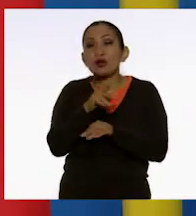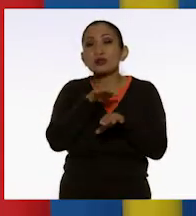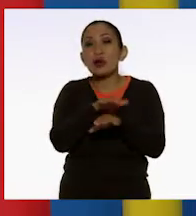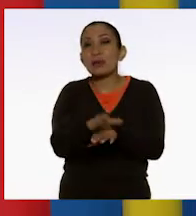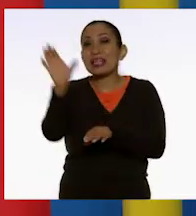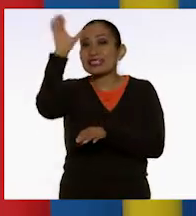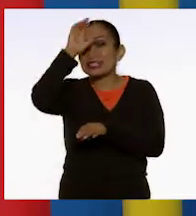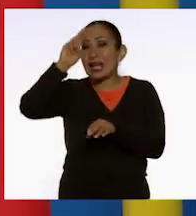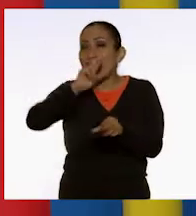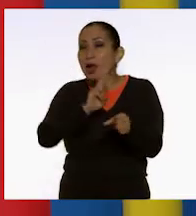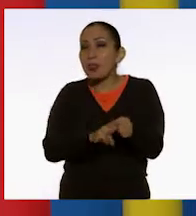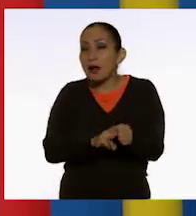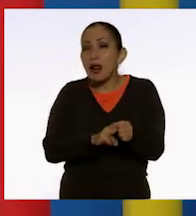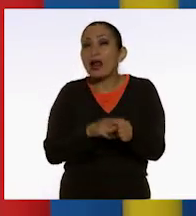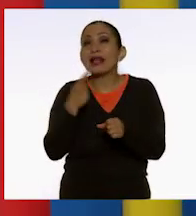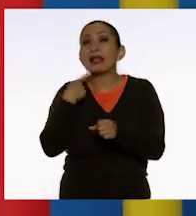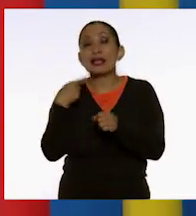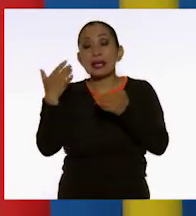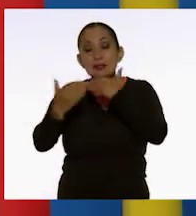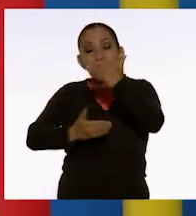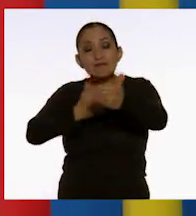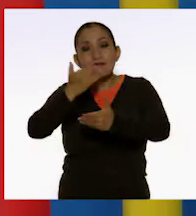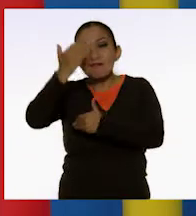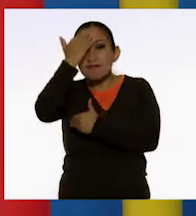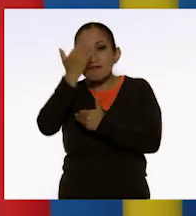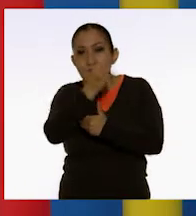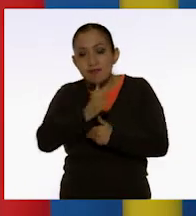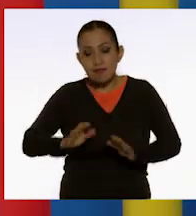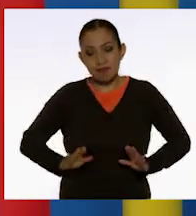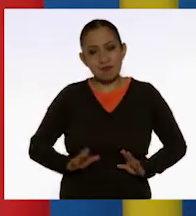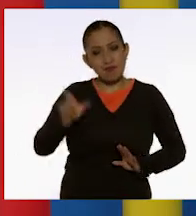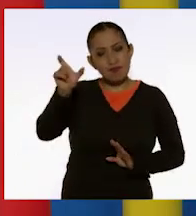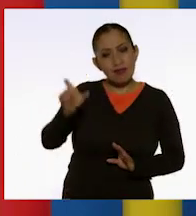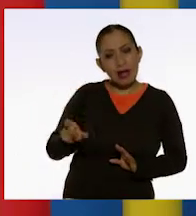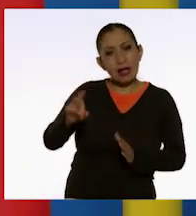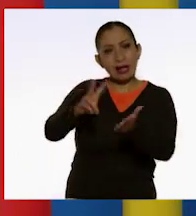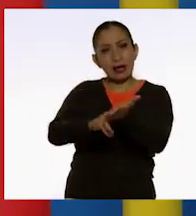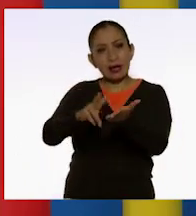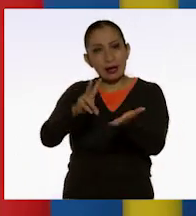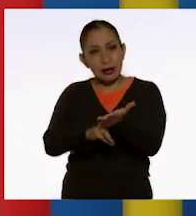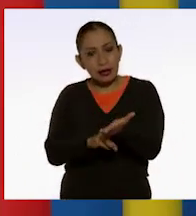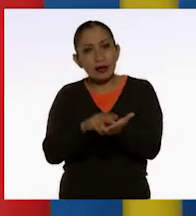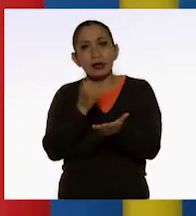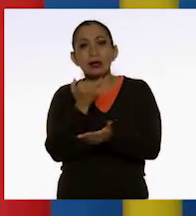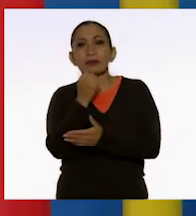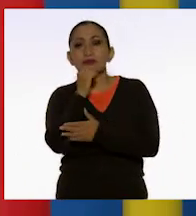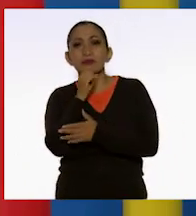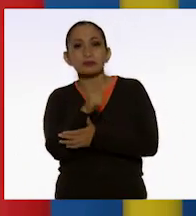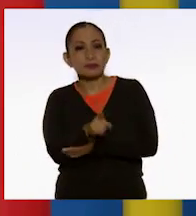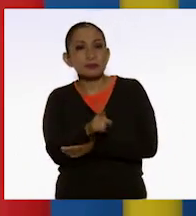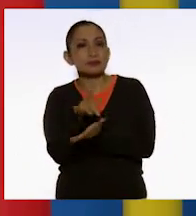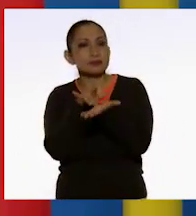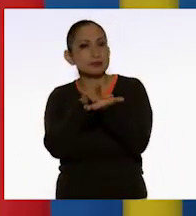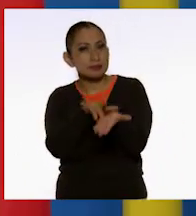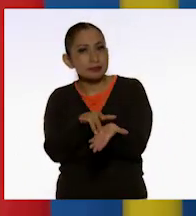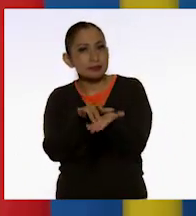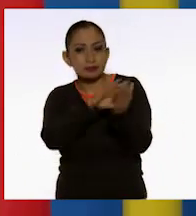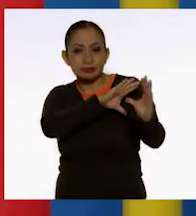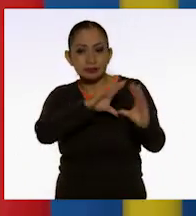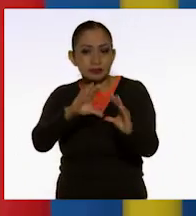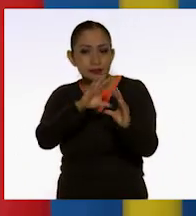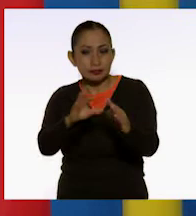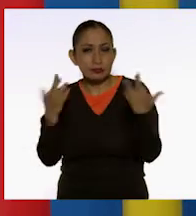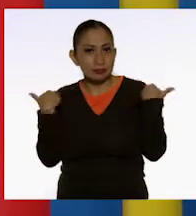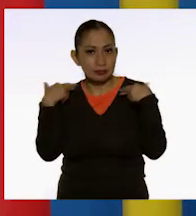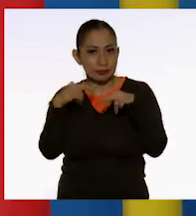de las ciencias naturales y el desarrollo de habilidades, actitudes y valores, así como apoyar la enseñanza docente de